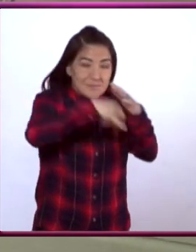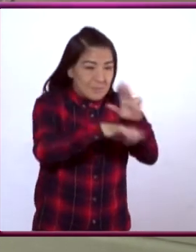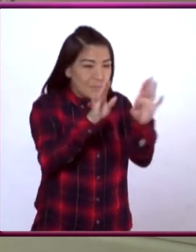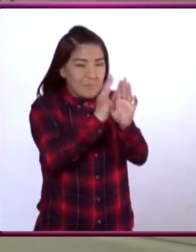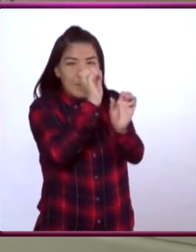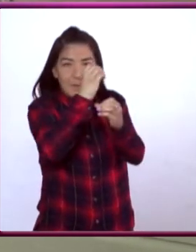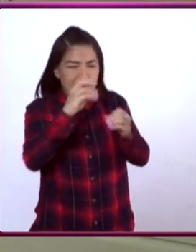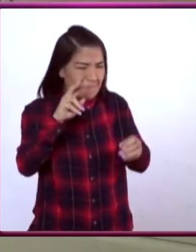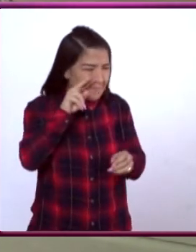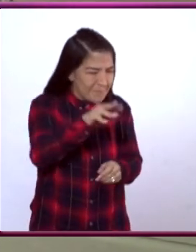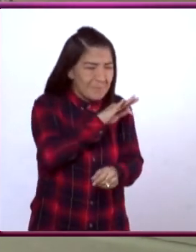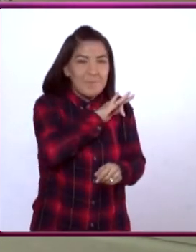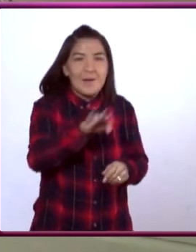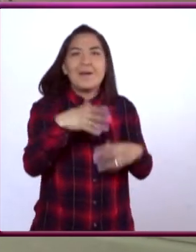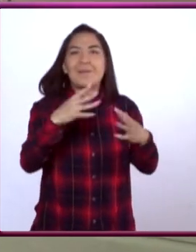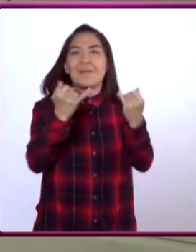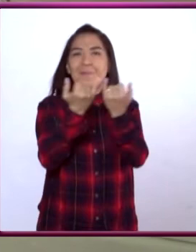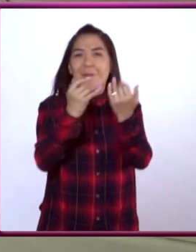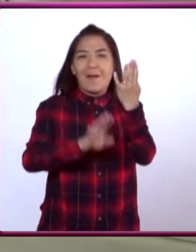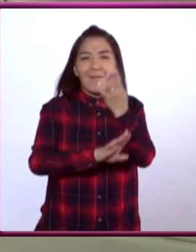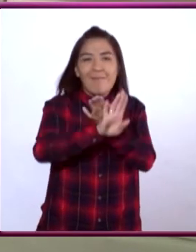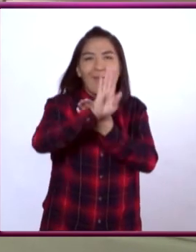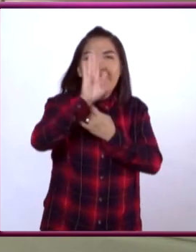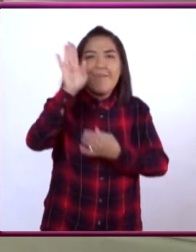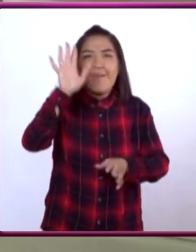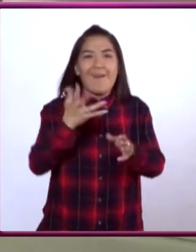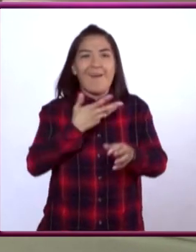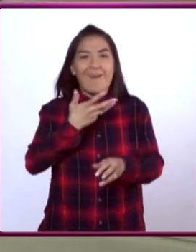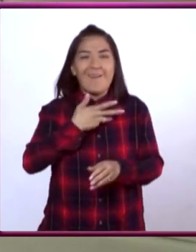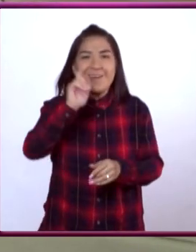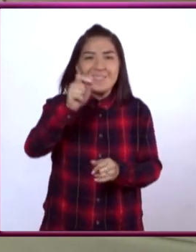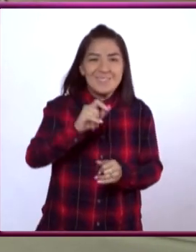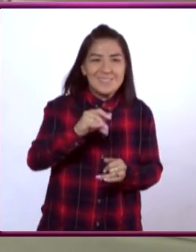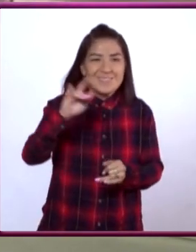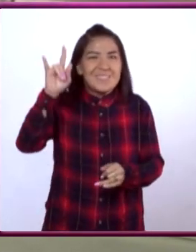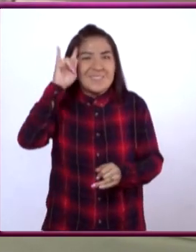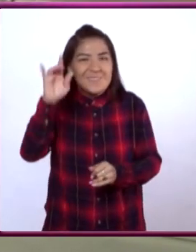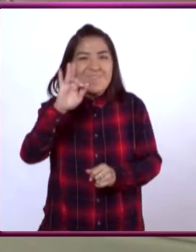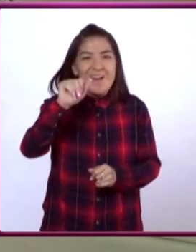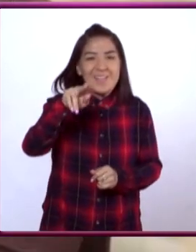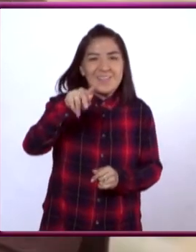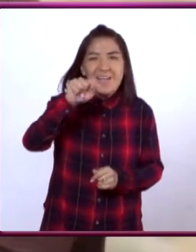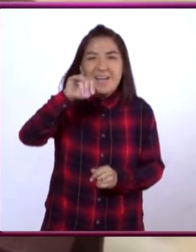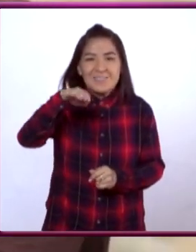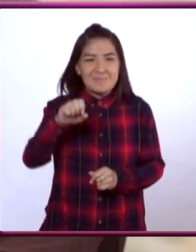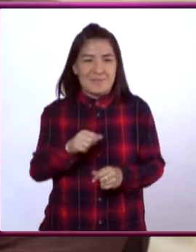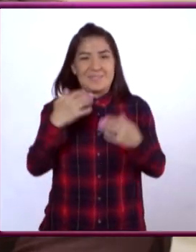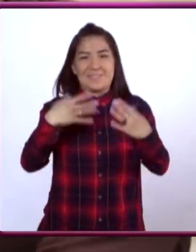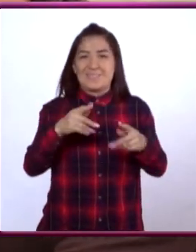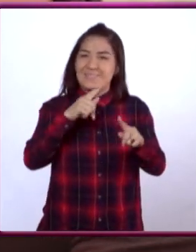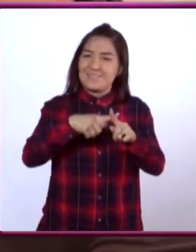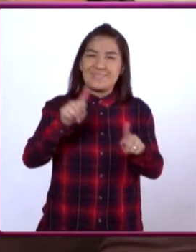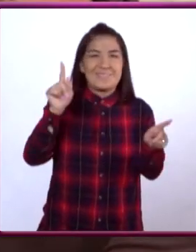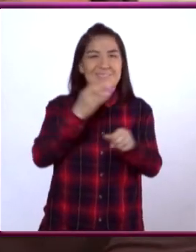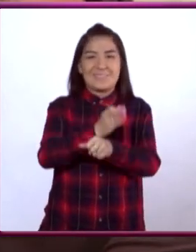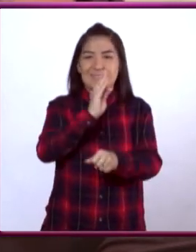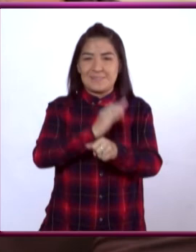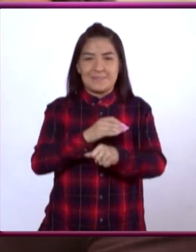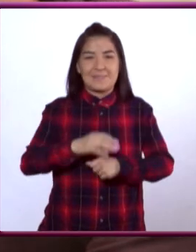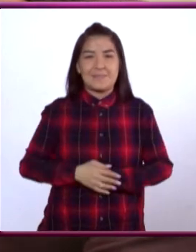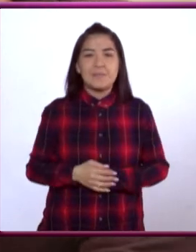visto. Híjole, no sé, es como si se agarrara un fantasma, ¿no? Sí, un fantasma muy buscado, muy famoso y